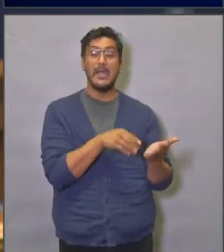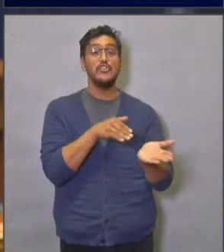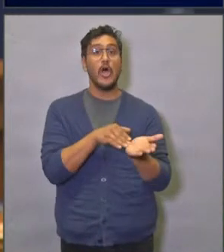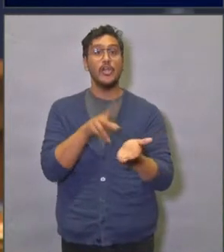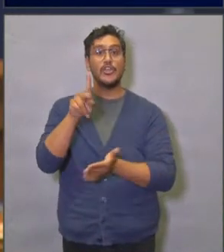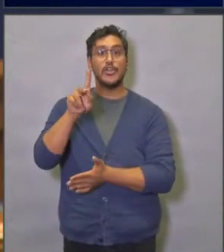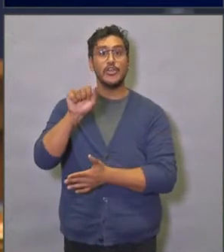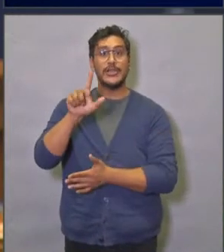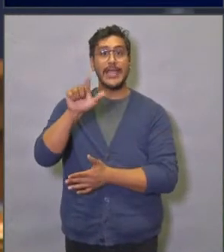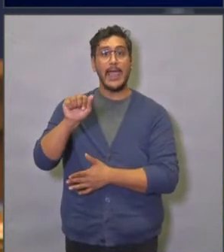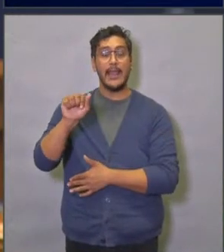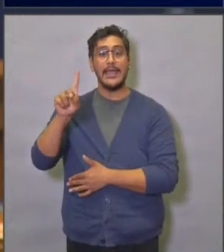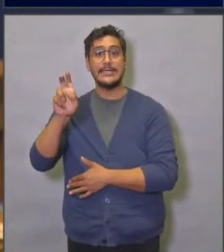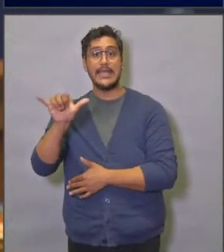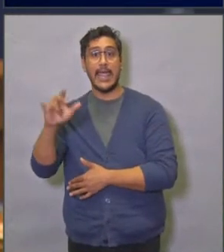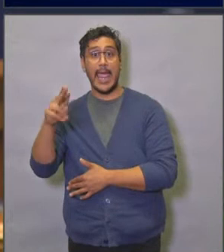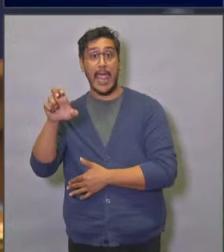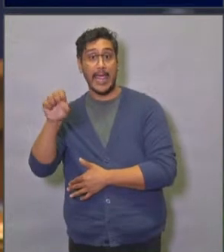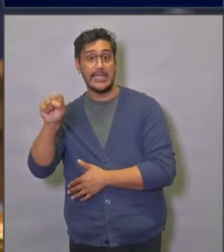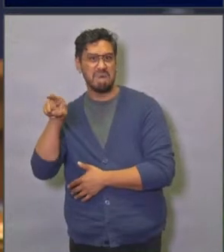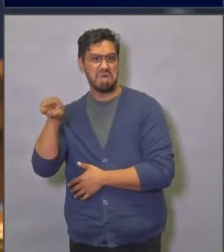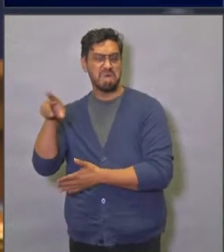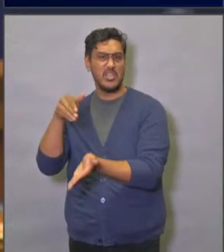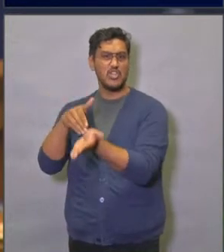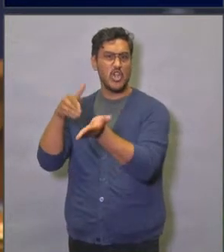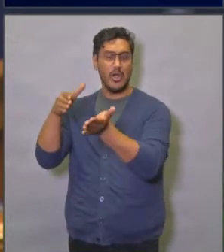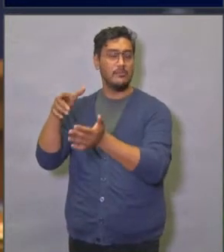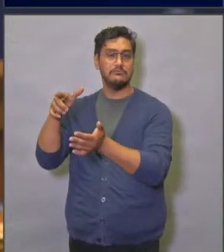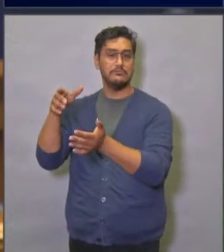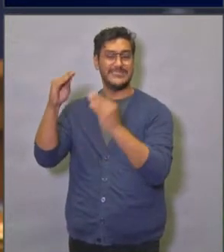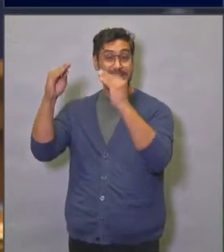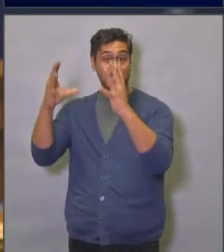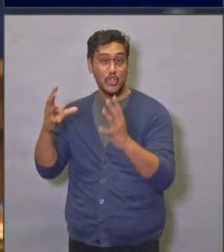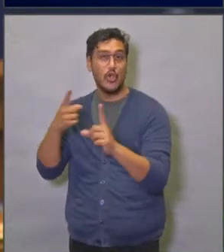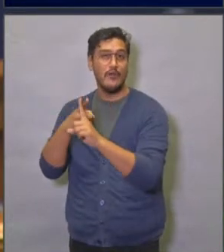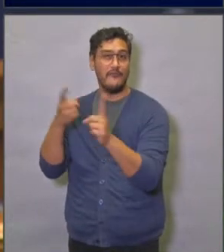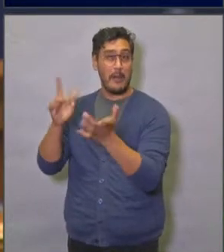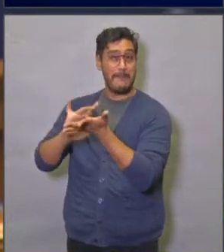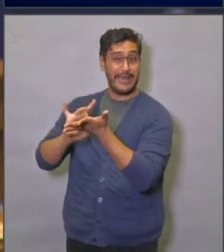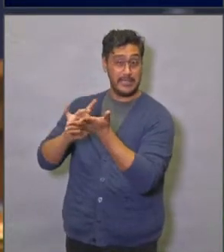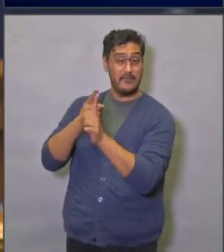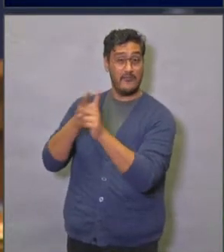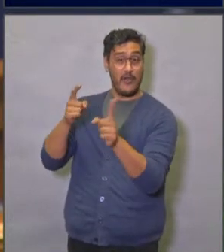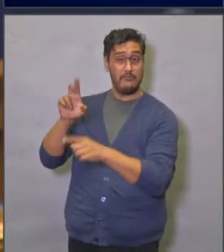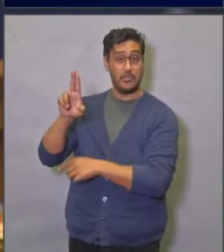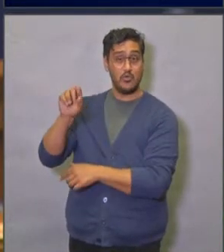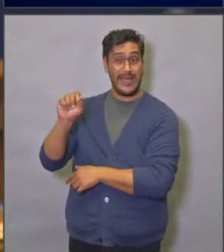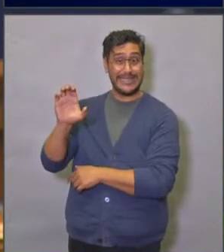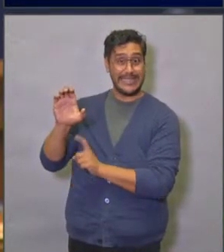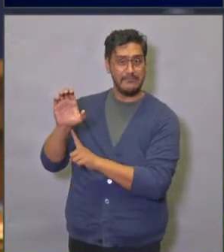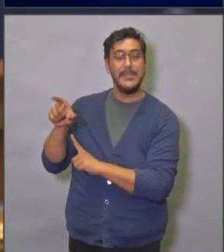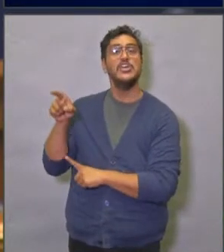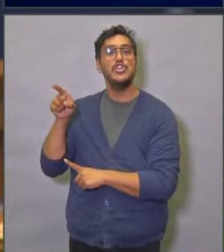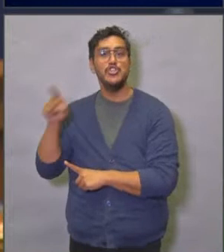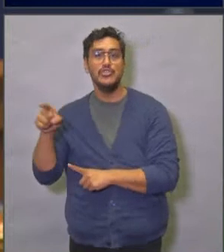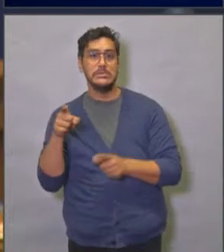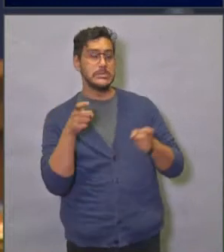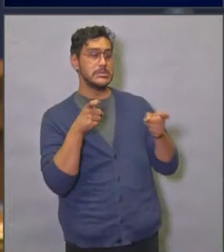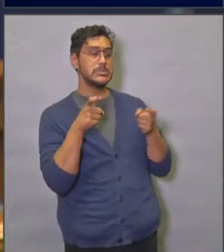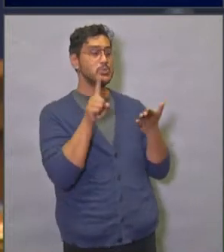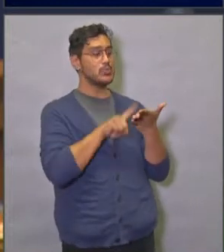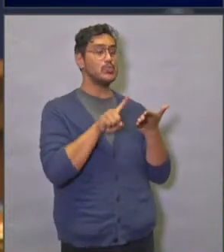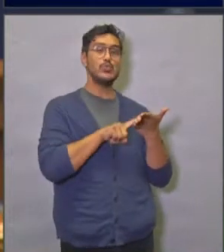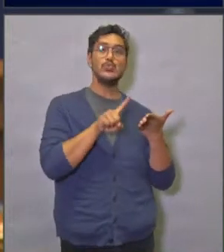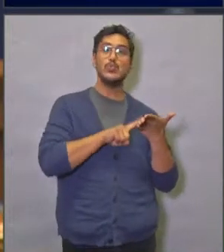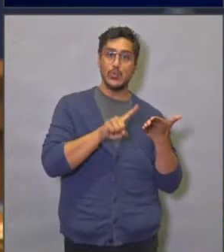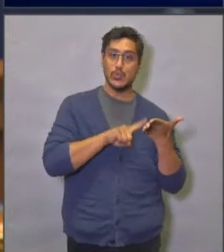Kayla Day-Hay, profesora asociada de Medicina Preventiva de USC, supervisó este estudio.